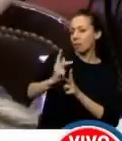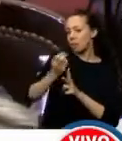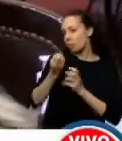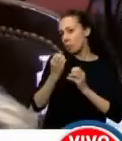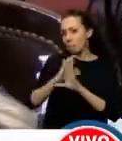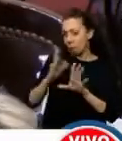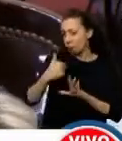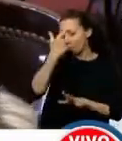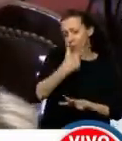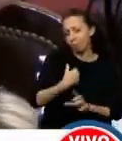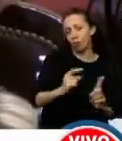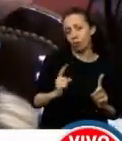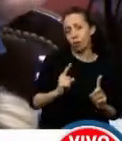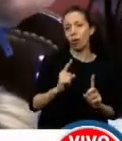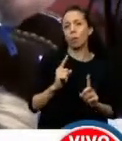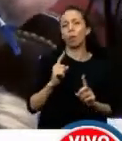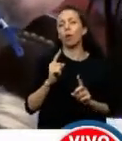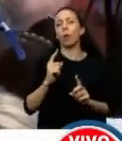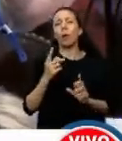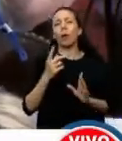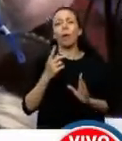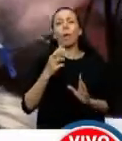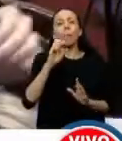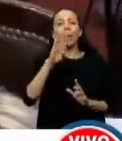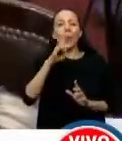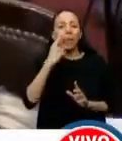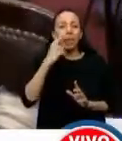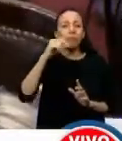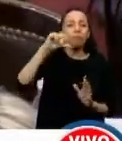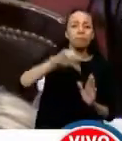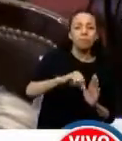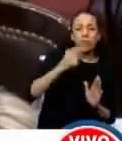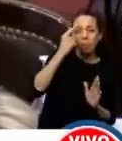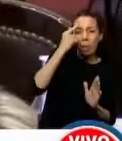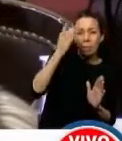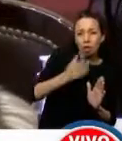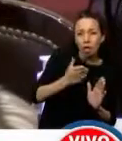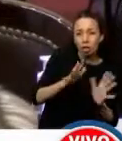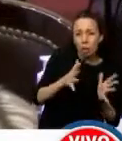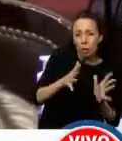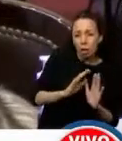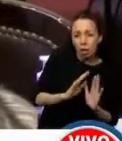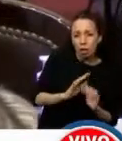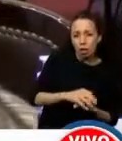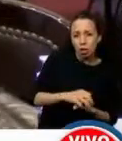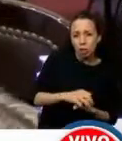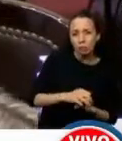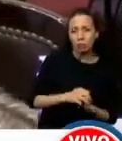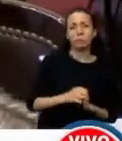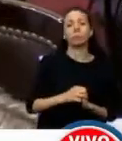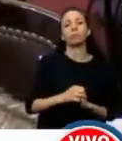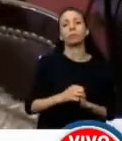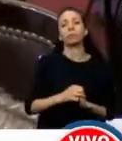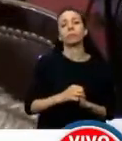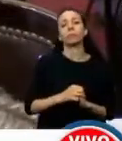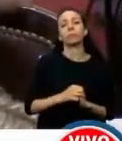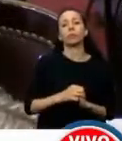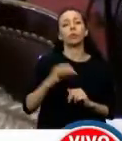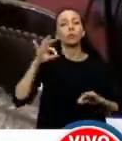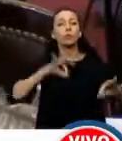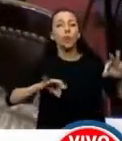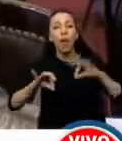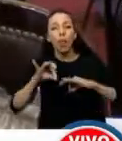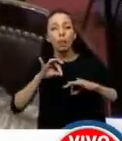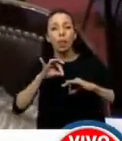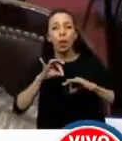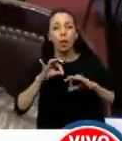con esta fiesta de fuga que lleva adelante el macrismo se hagan responsables y se hagan cargo de lo que hicieron. Entonces, en ese sentido